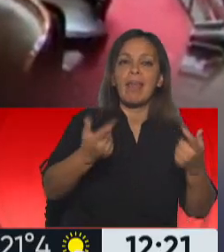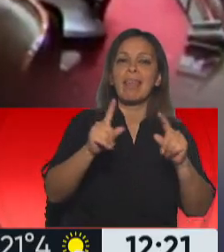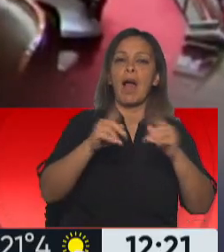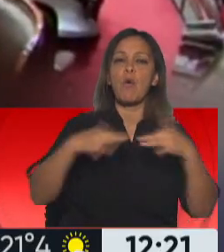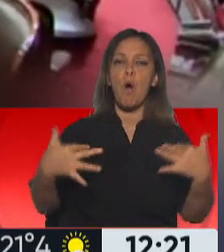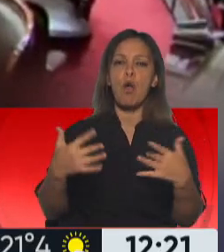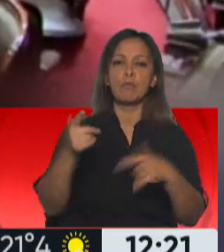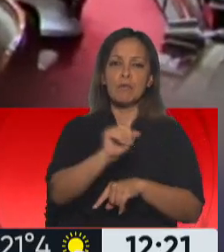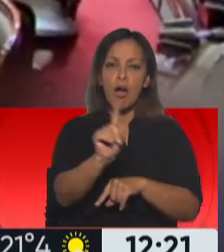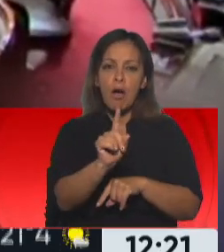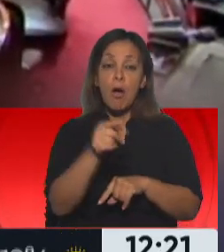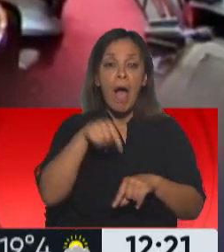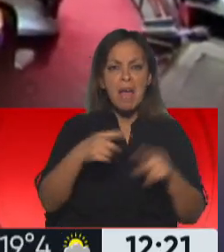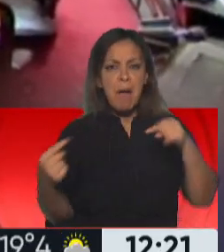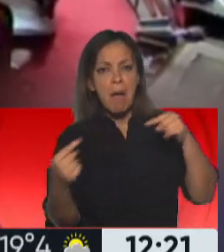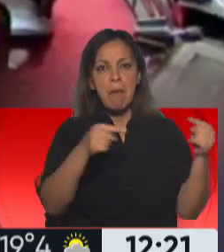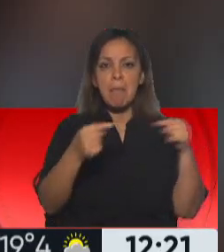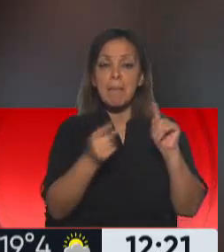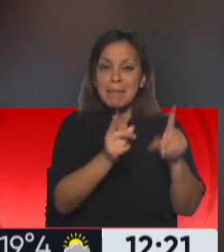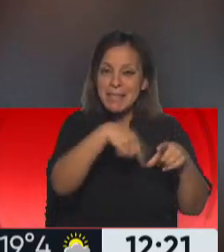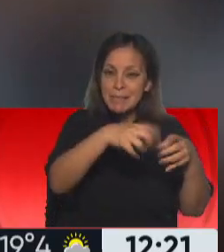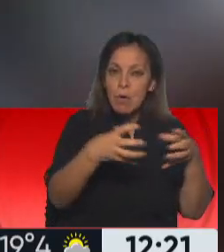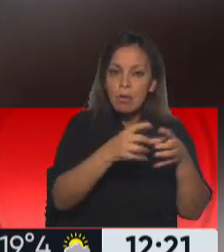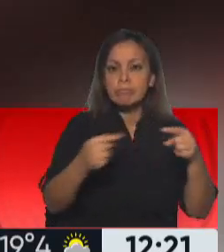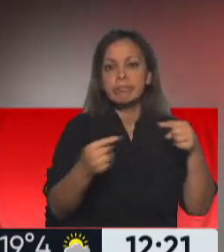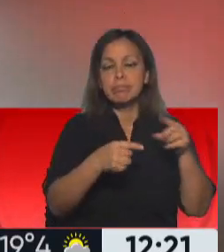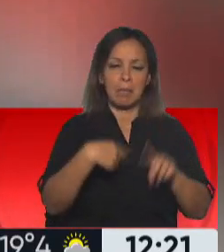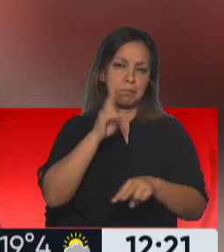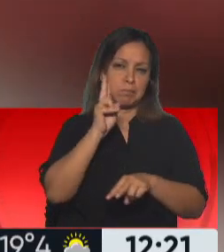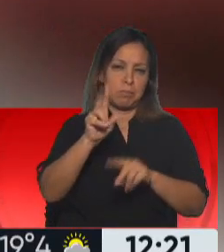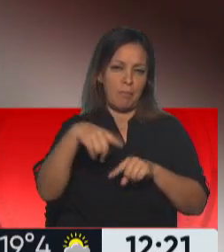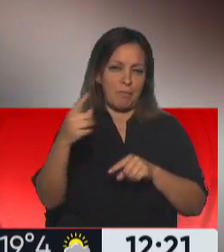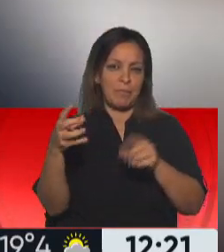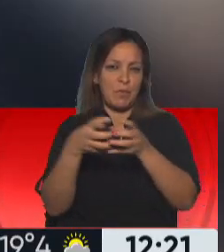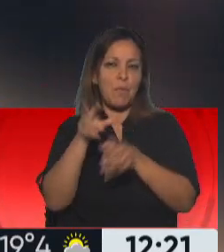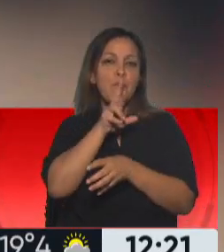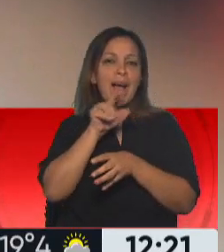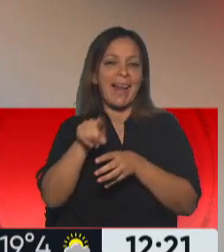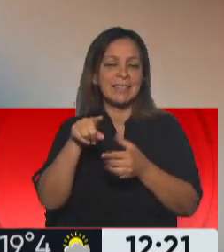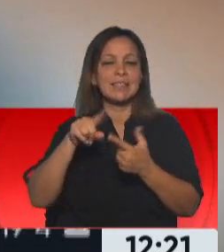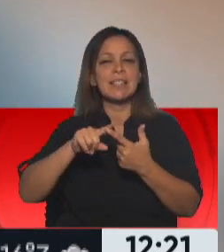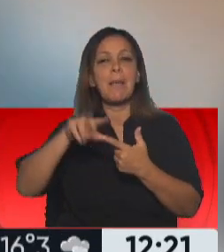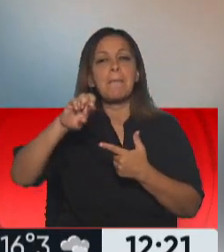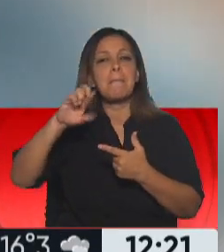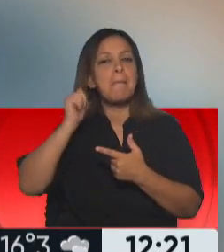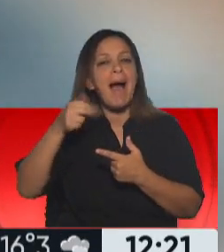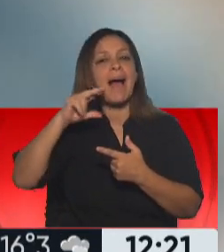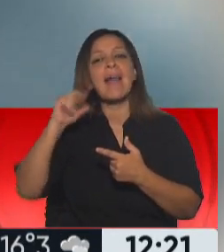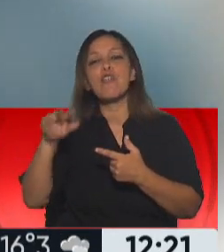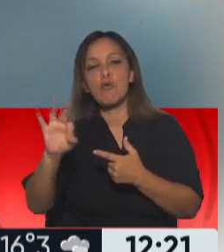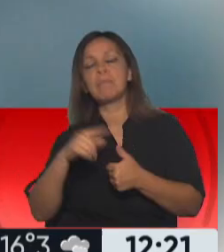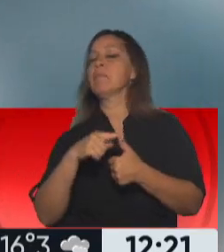esos forcejeos y en otras imágenes ahí podemos ver a la diputada Marcela Pagano, a la diputada